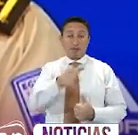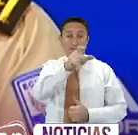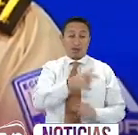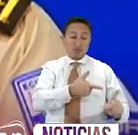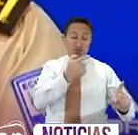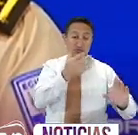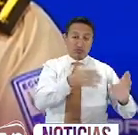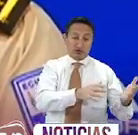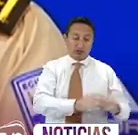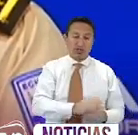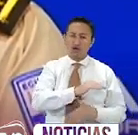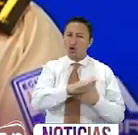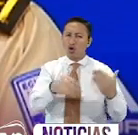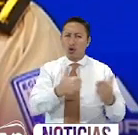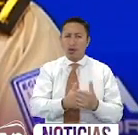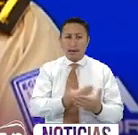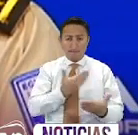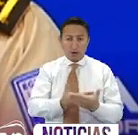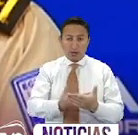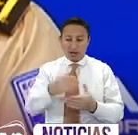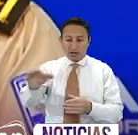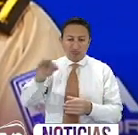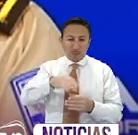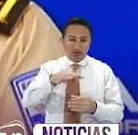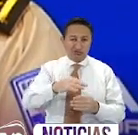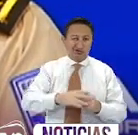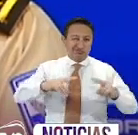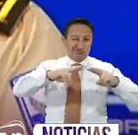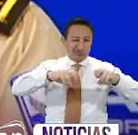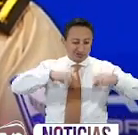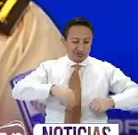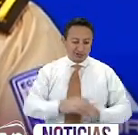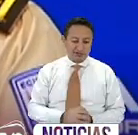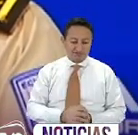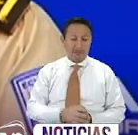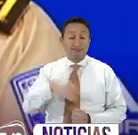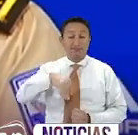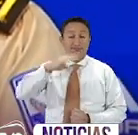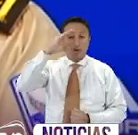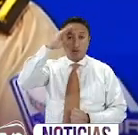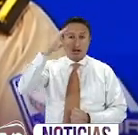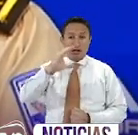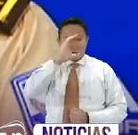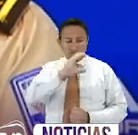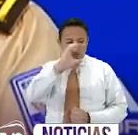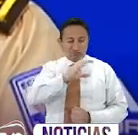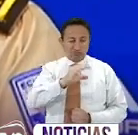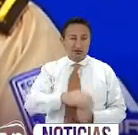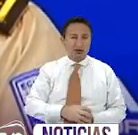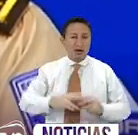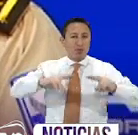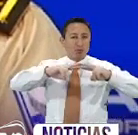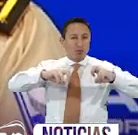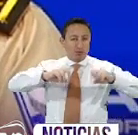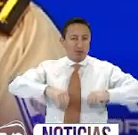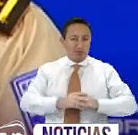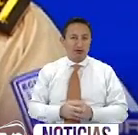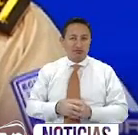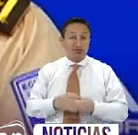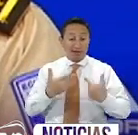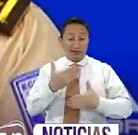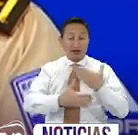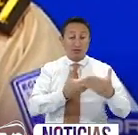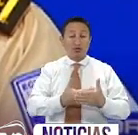están recabando todos los elementos de convicción que permitan orientar el esfuerzo de búsqueda de información y ya en coordinación con Fiscalía